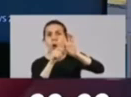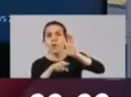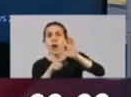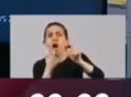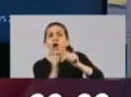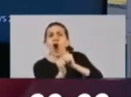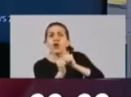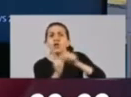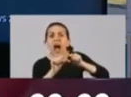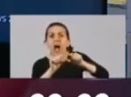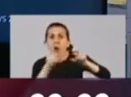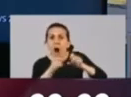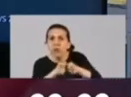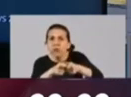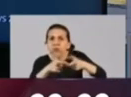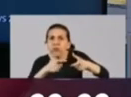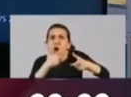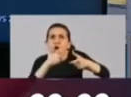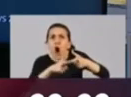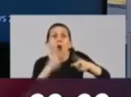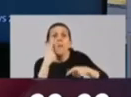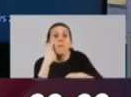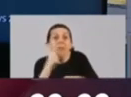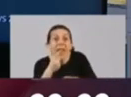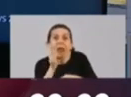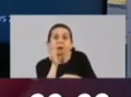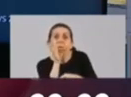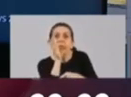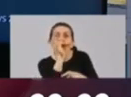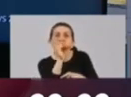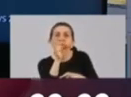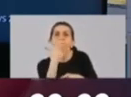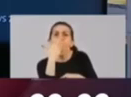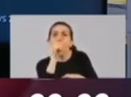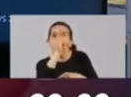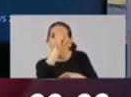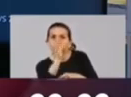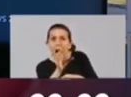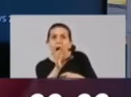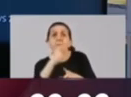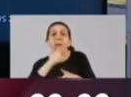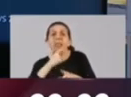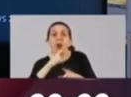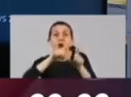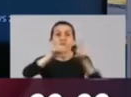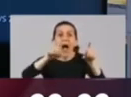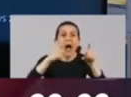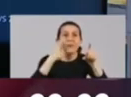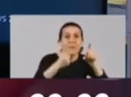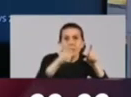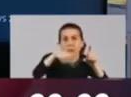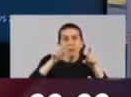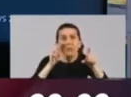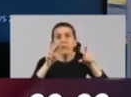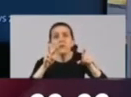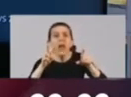un incremento de casos muy importante. Miren lo que pasa en Córdoba. Miren lo que pasa en Mendoza. Miren